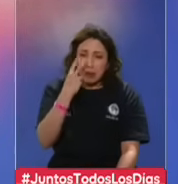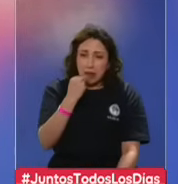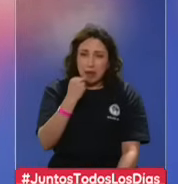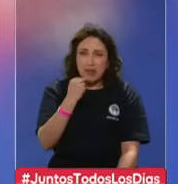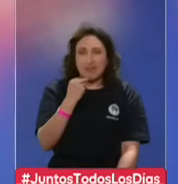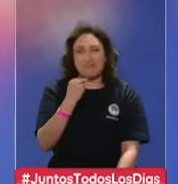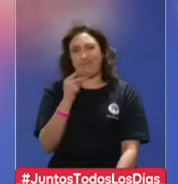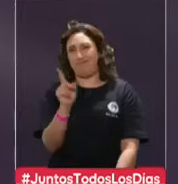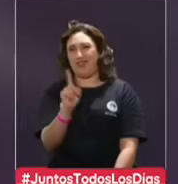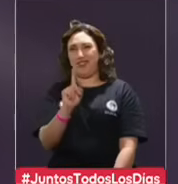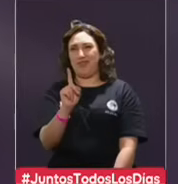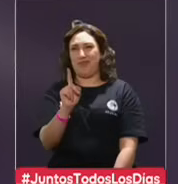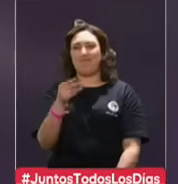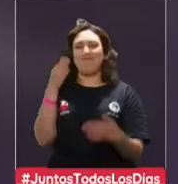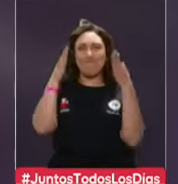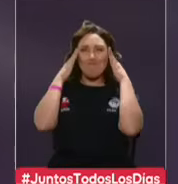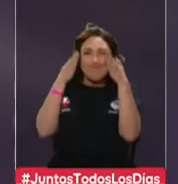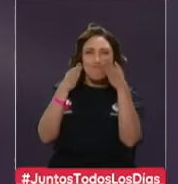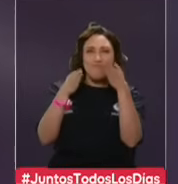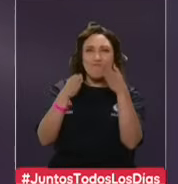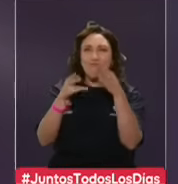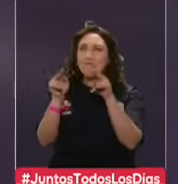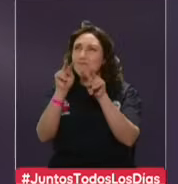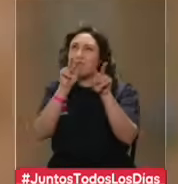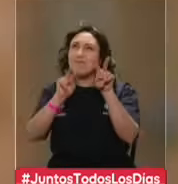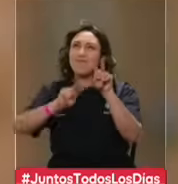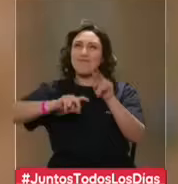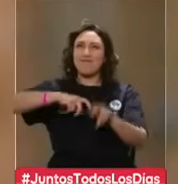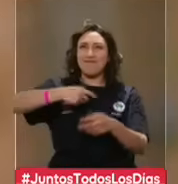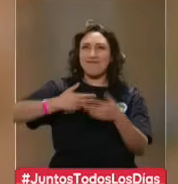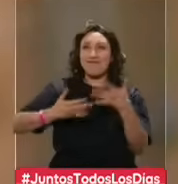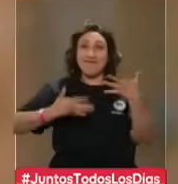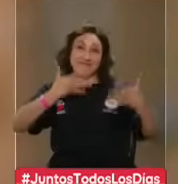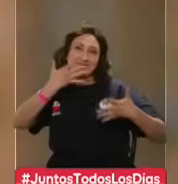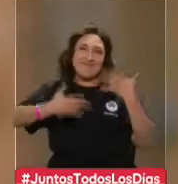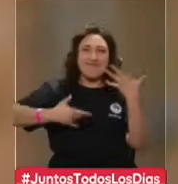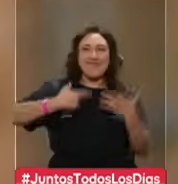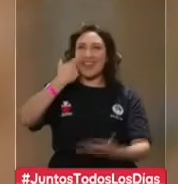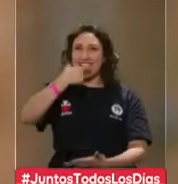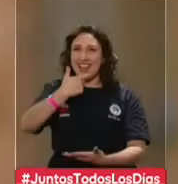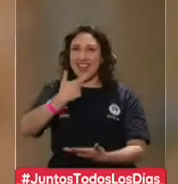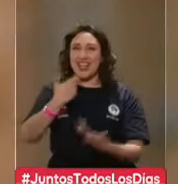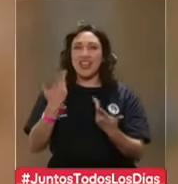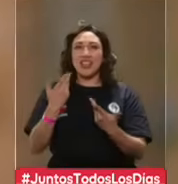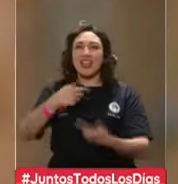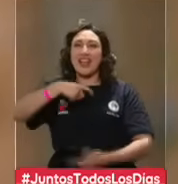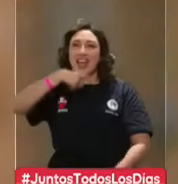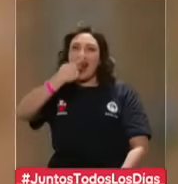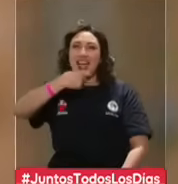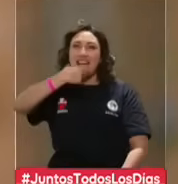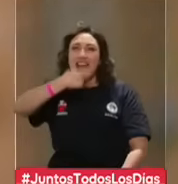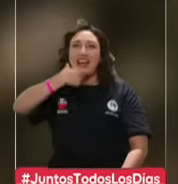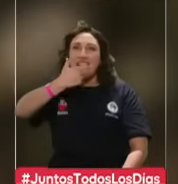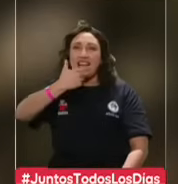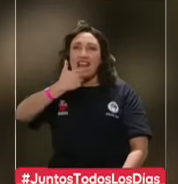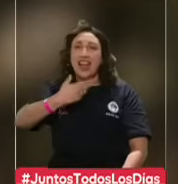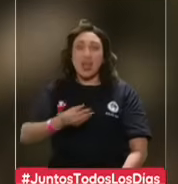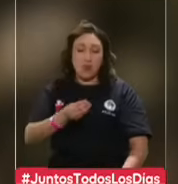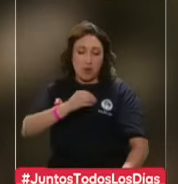sale bien es hacer reír. Sentí que ese era el camino. Un poco mi lema era como, riámonos, riámonos hasta que no exista la